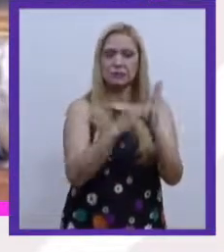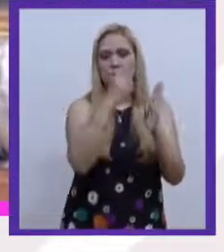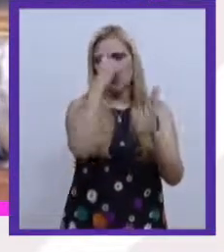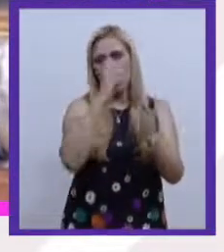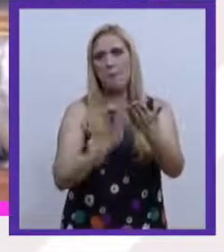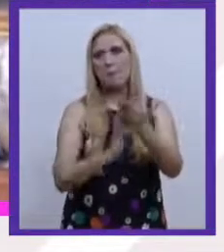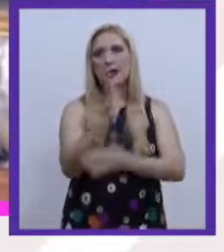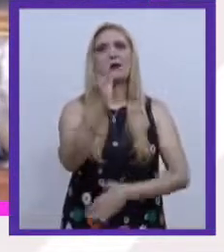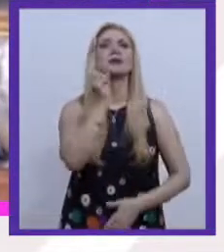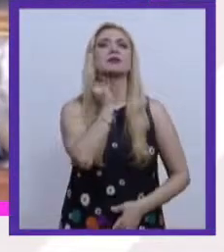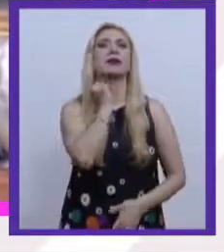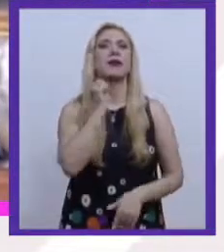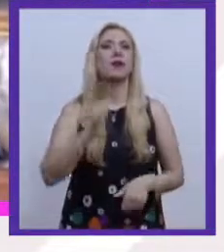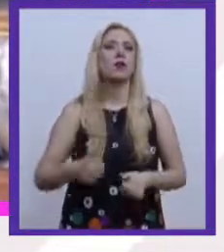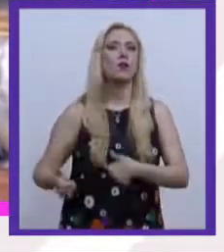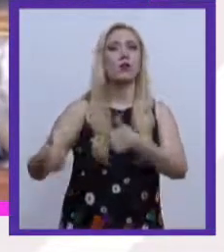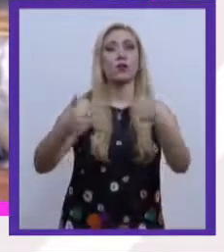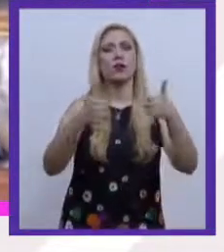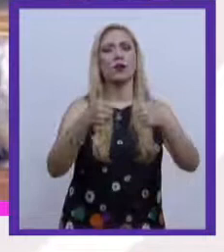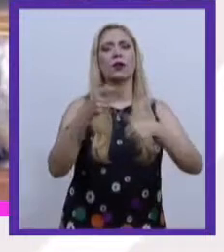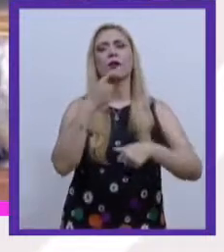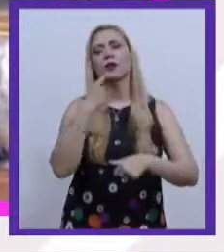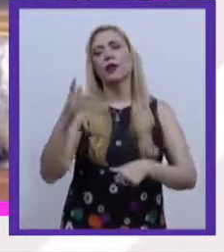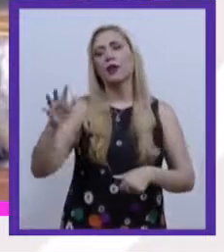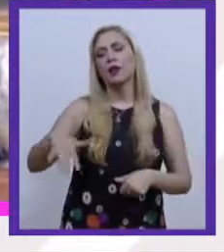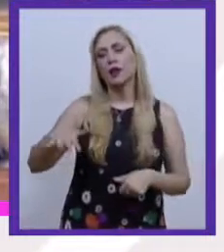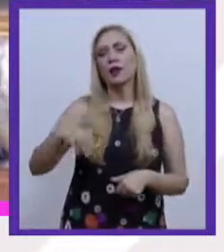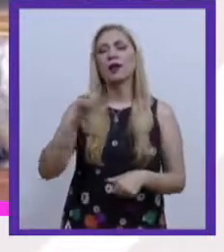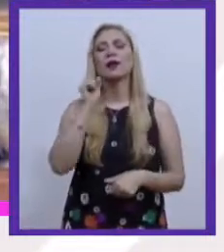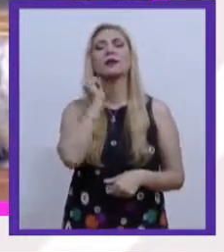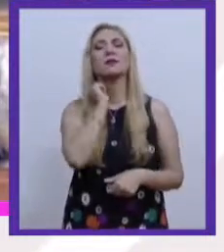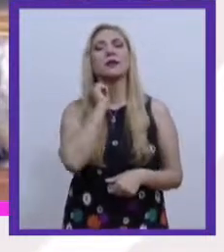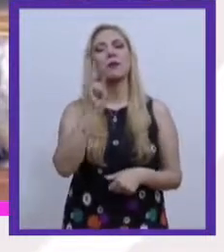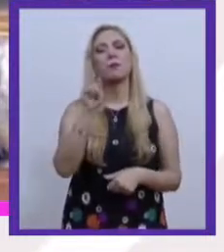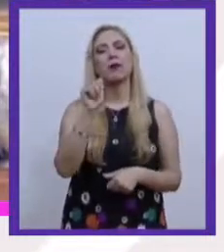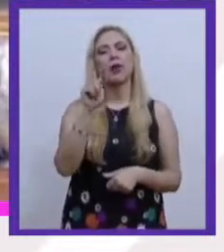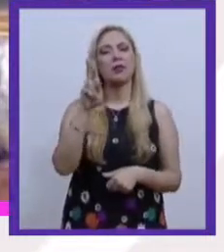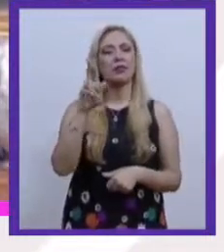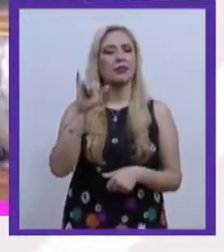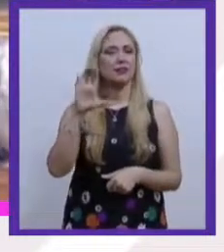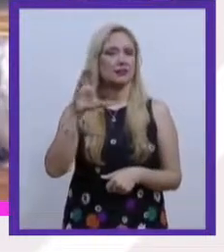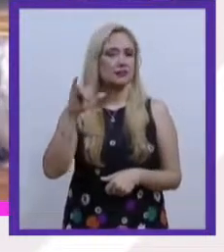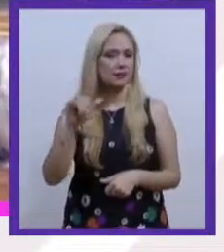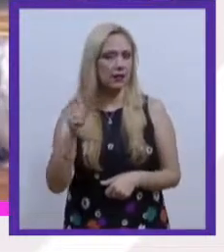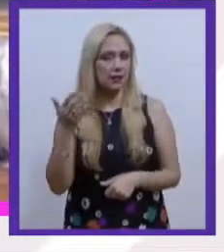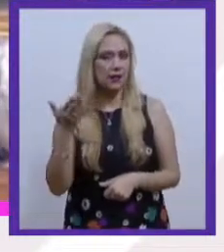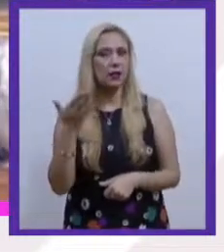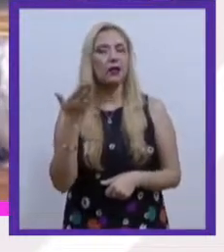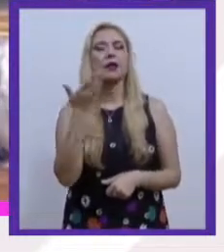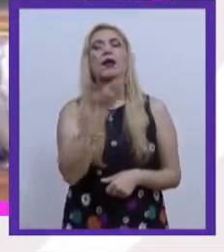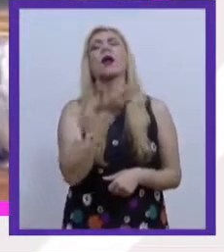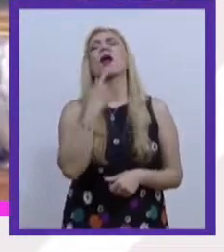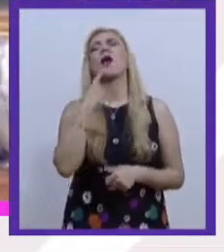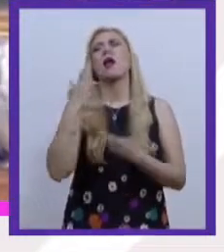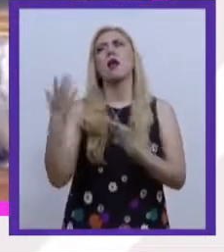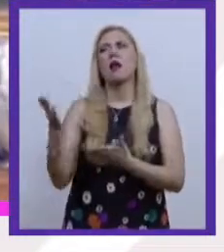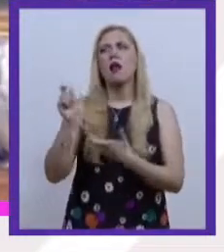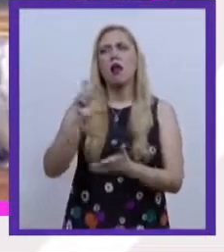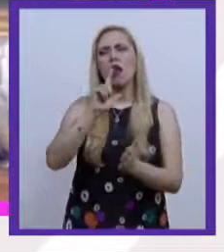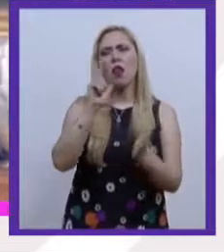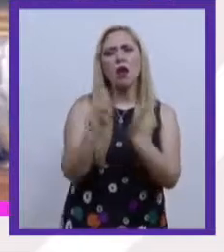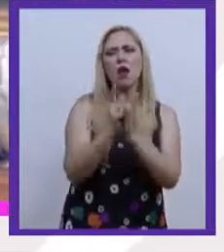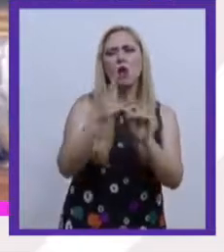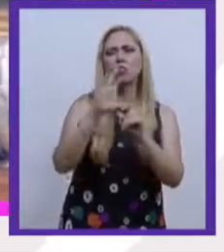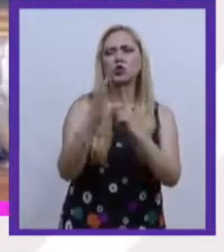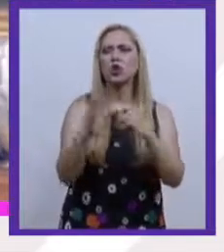Senado y nos comentaba la senadora Patricia Mercado sobre una ley que se encuentra en la Comisión de